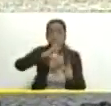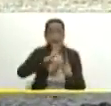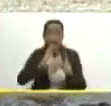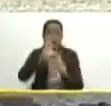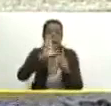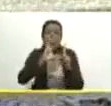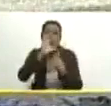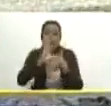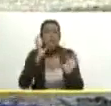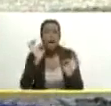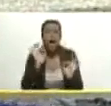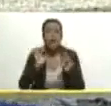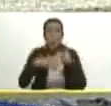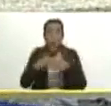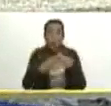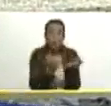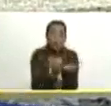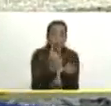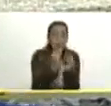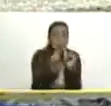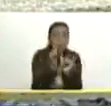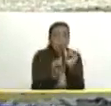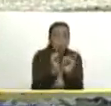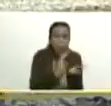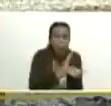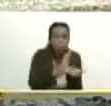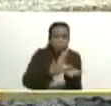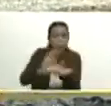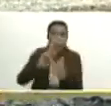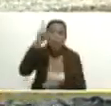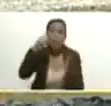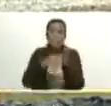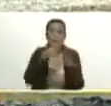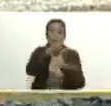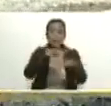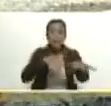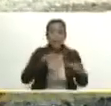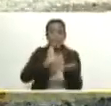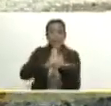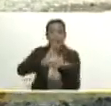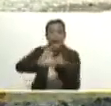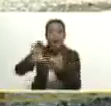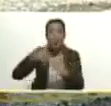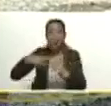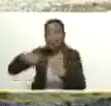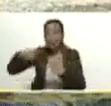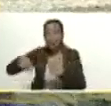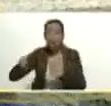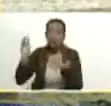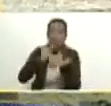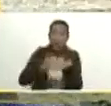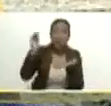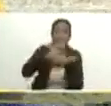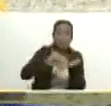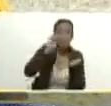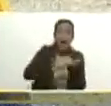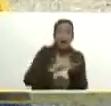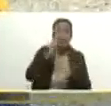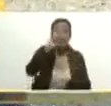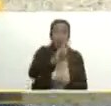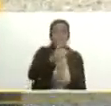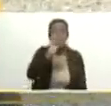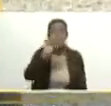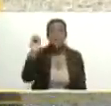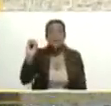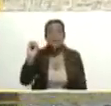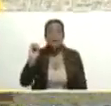ya se hace el vivero. Nosotros hemos hecho un vivero más de 1 millón de plantas todos los años, donde se han rentabilizado más de